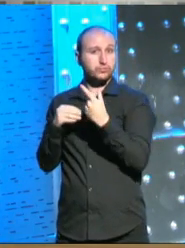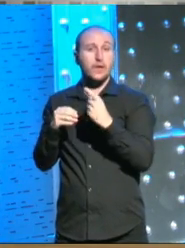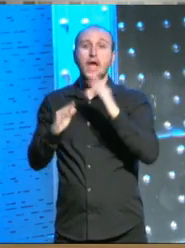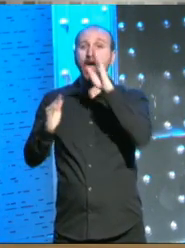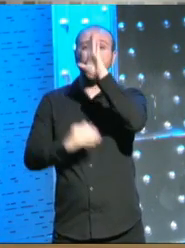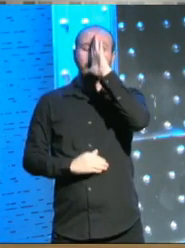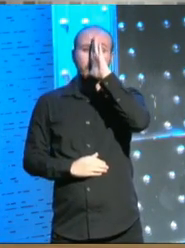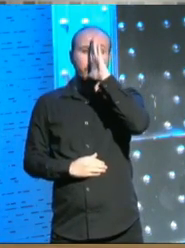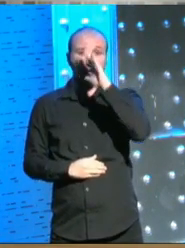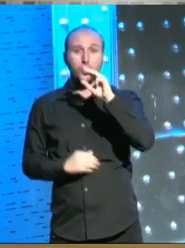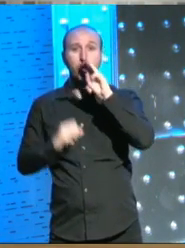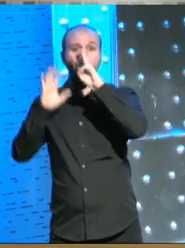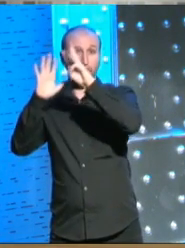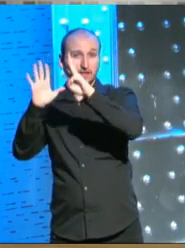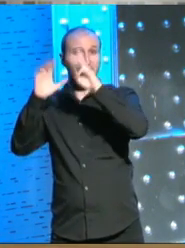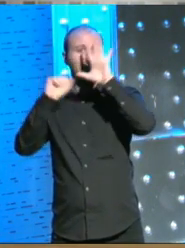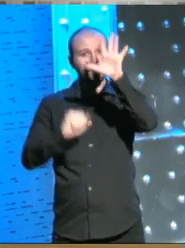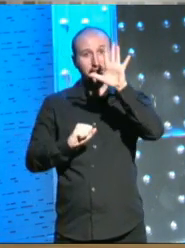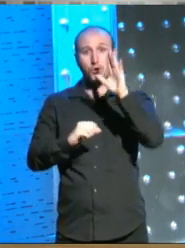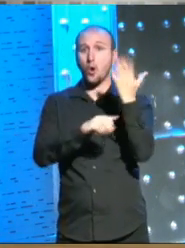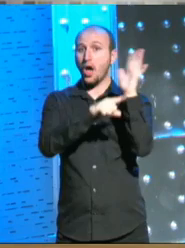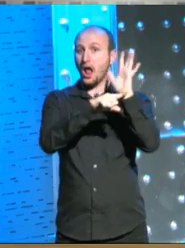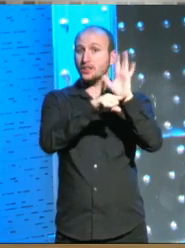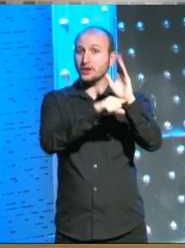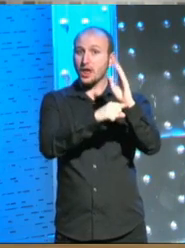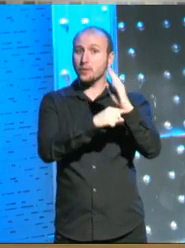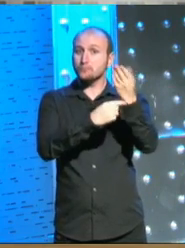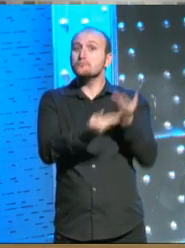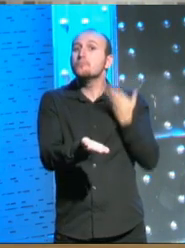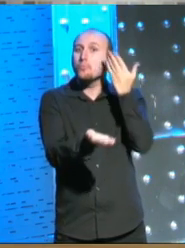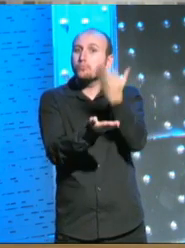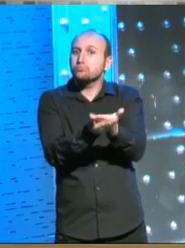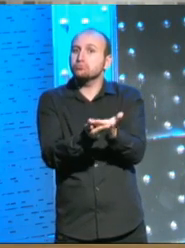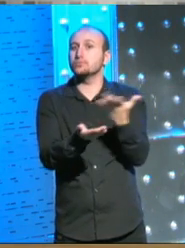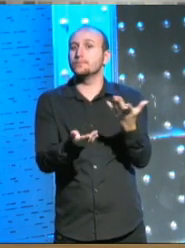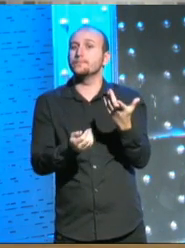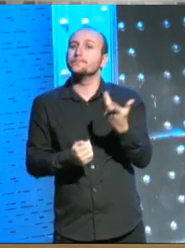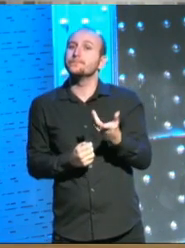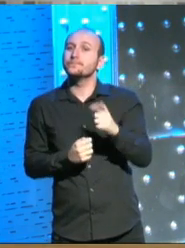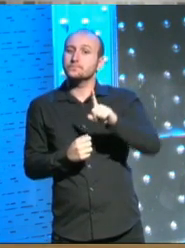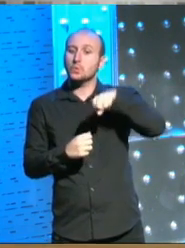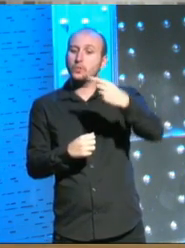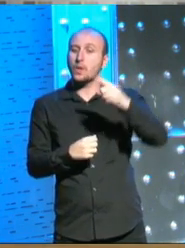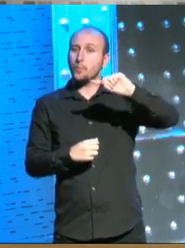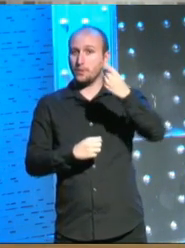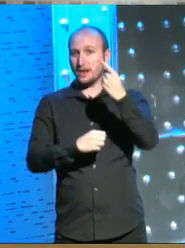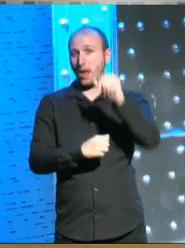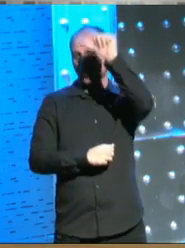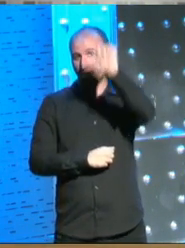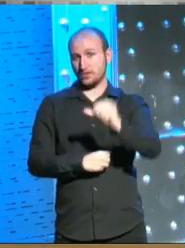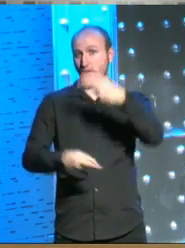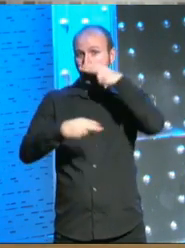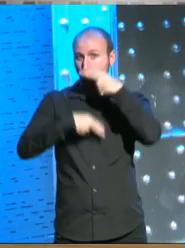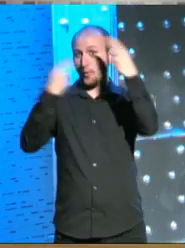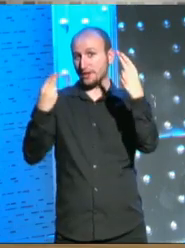1895 patentan el cine, el invento del cine es patentado en febrero del 95, y la primera proyección pública de